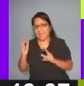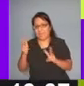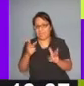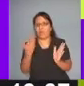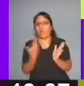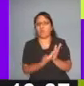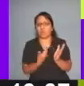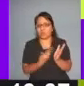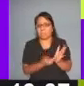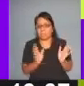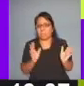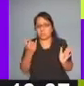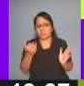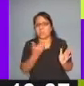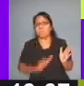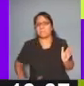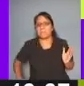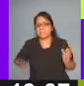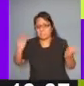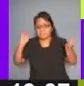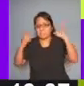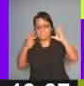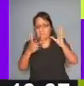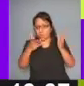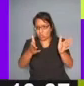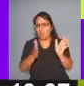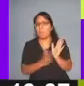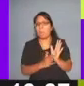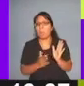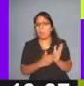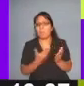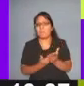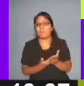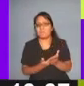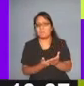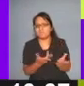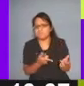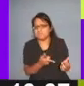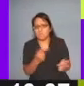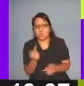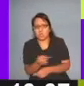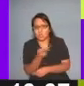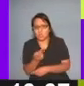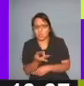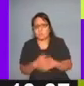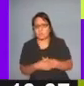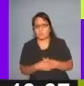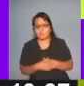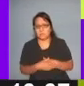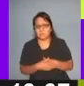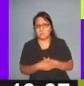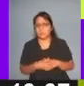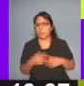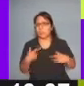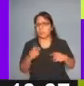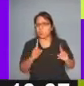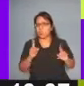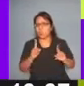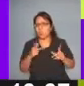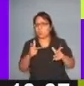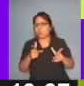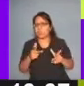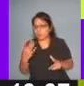con razón el señor presidente Javier Milei, era inútil. Yo no me voy a referir a lo que encontramos